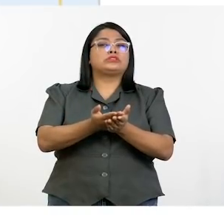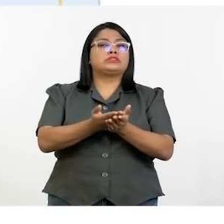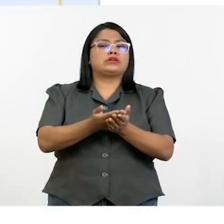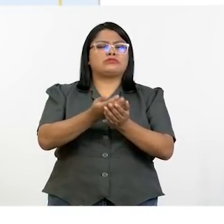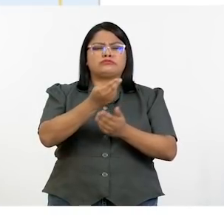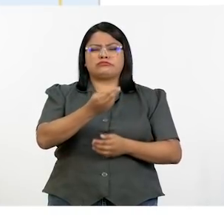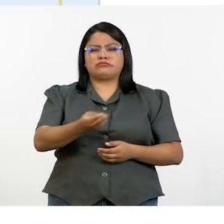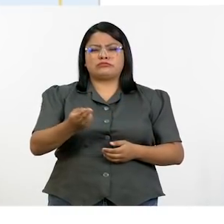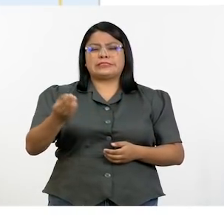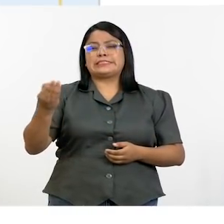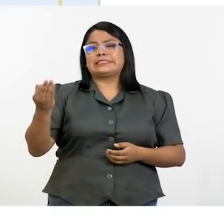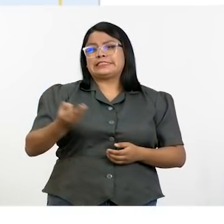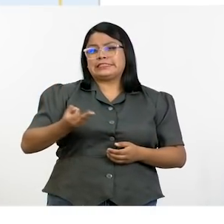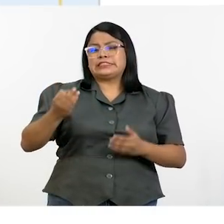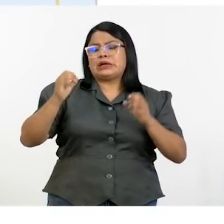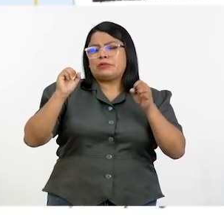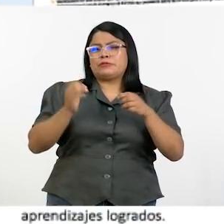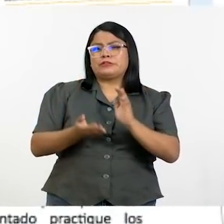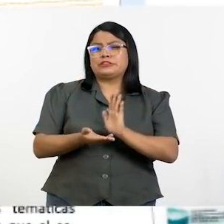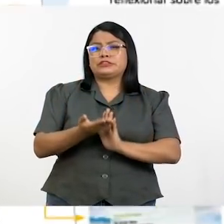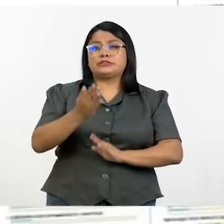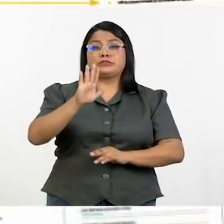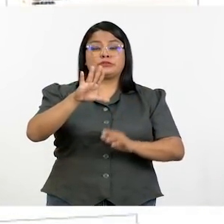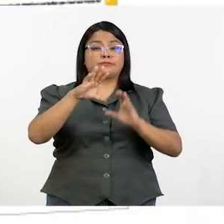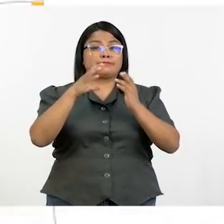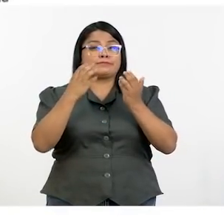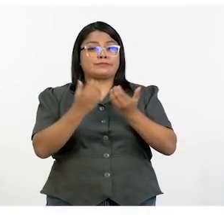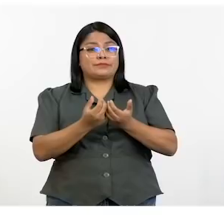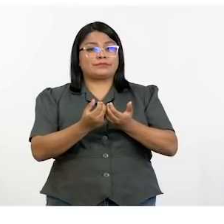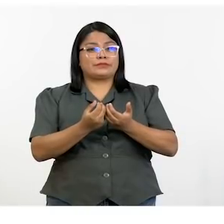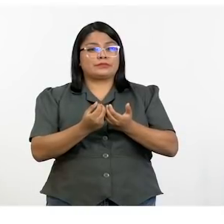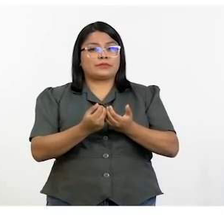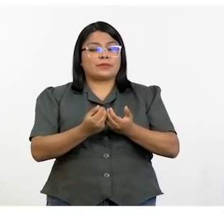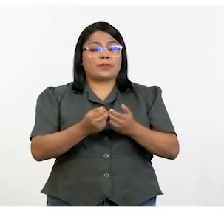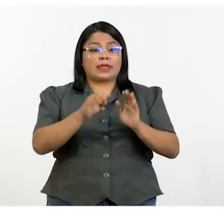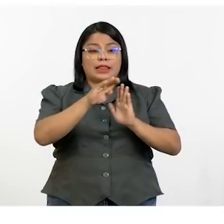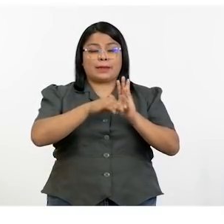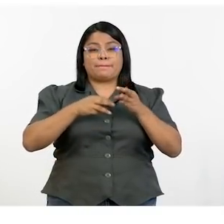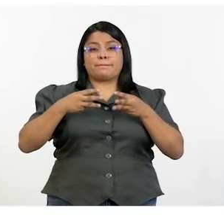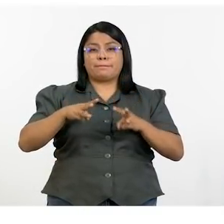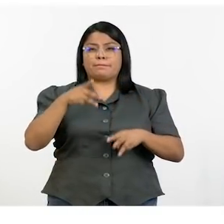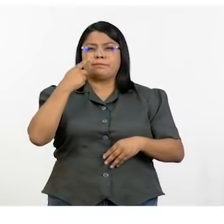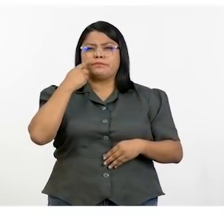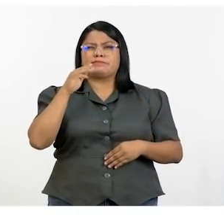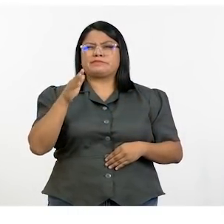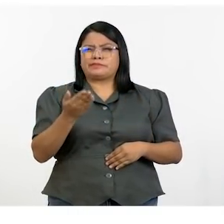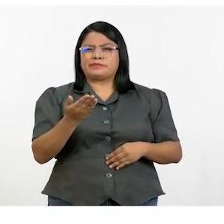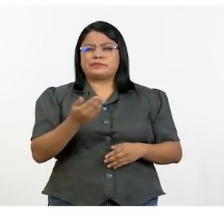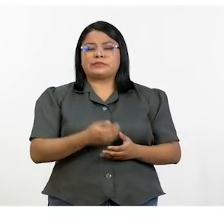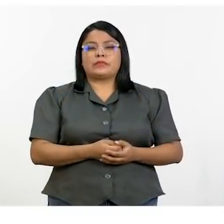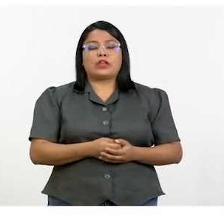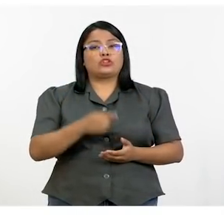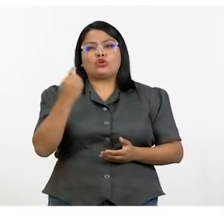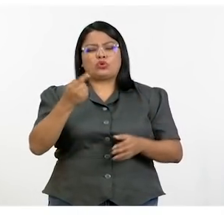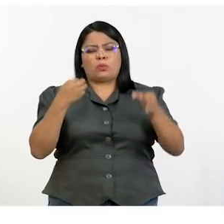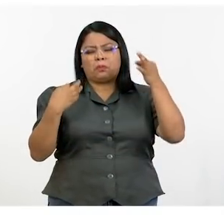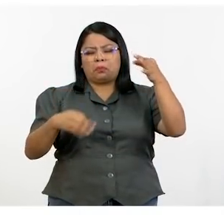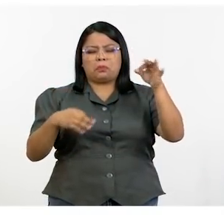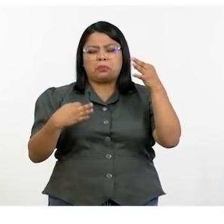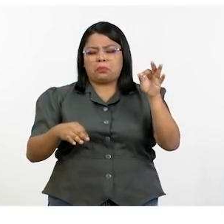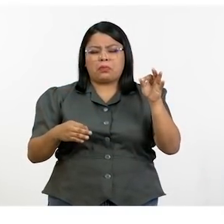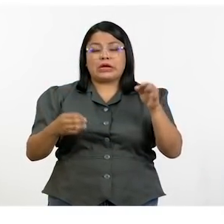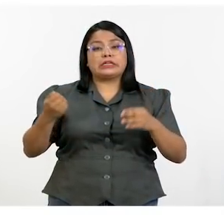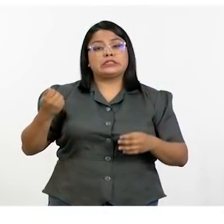docente todos los recursos que necesita para desarrollar su clase. En la guía metodológica encontrará no solamente las